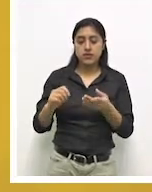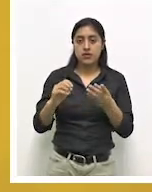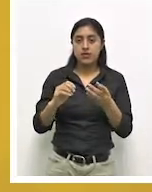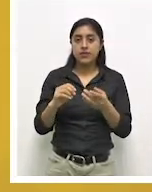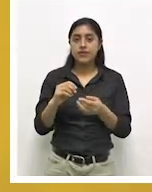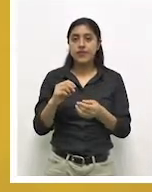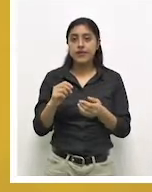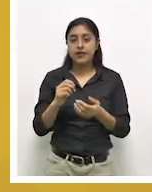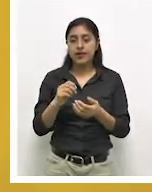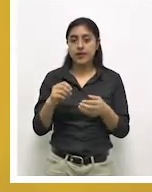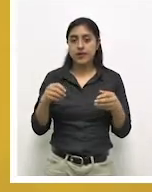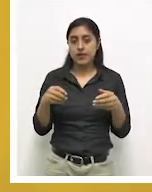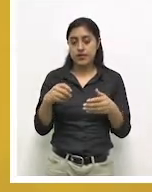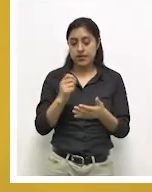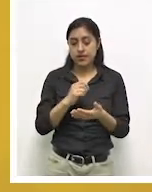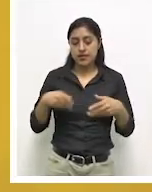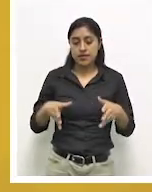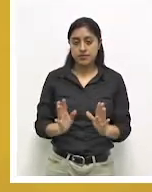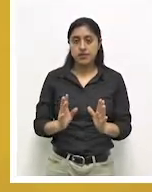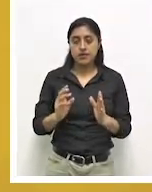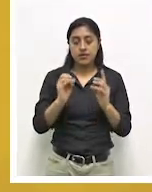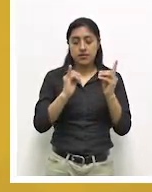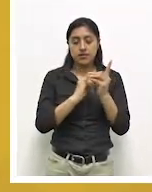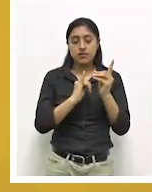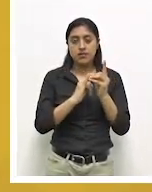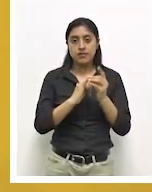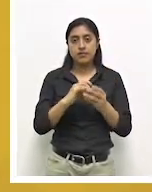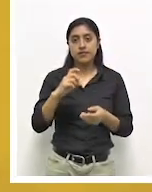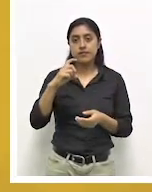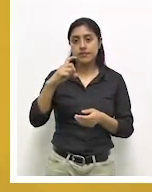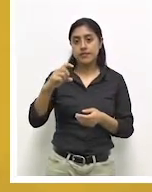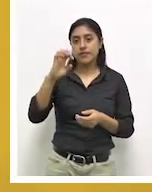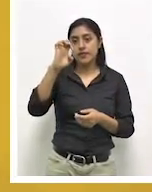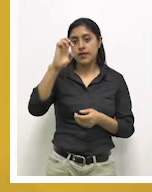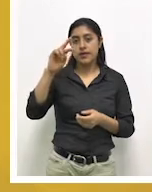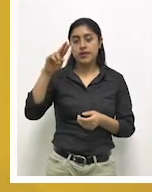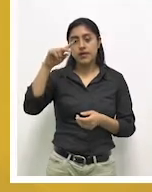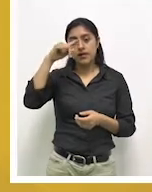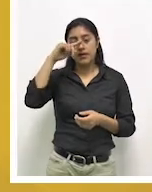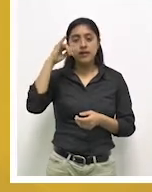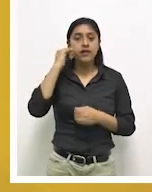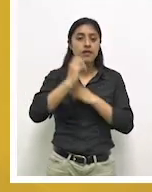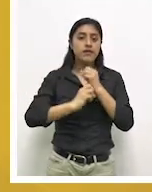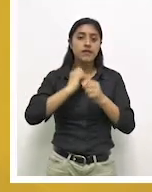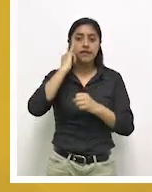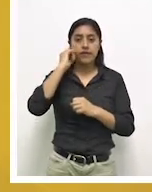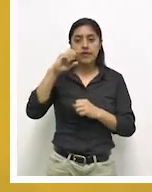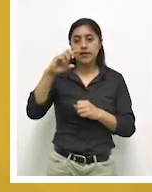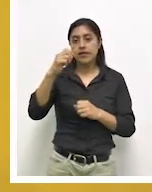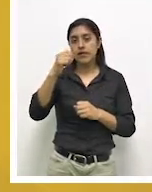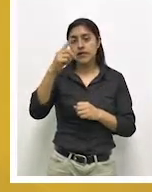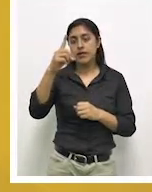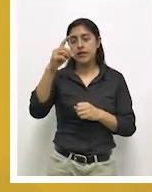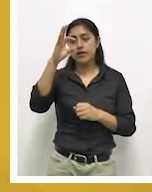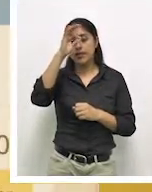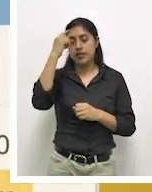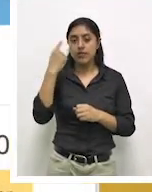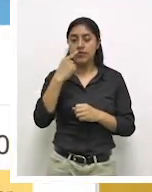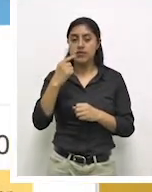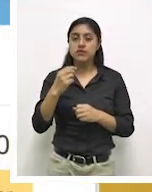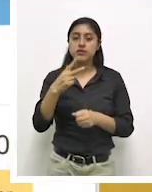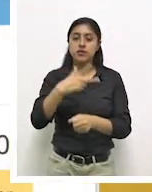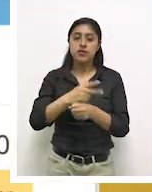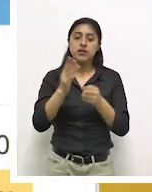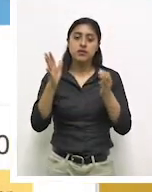documento personal de identificación DPI, certificación de DPI, certificado de guatemalteco de origen,